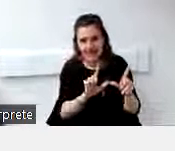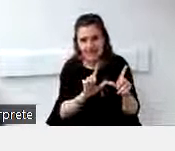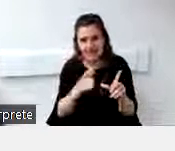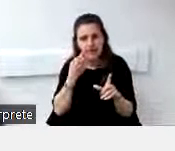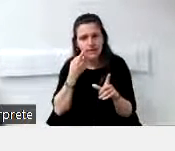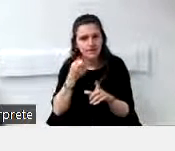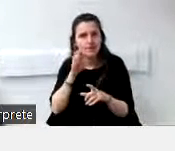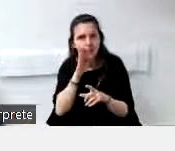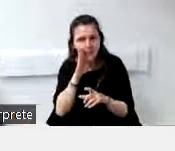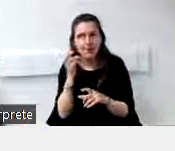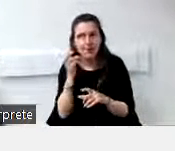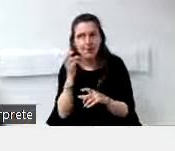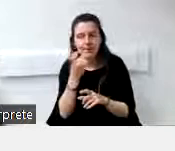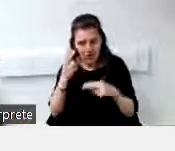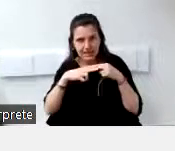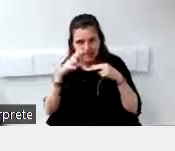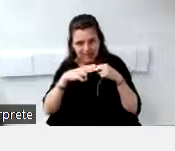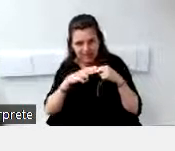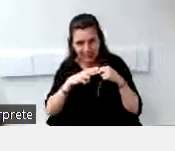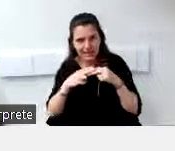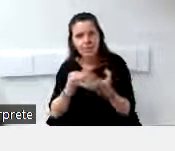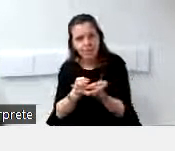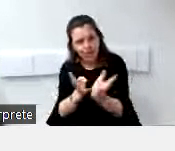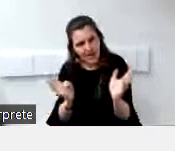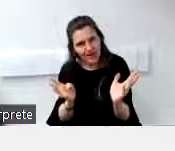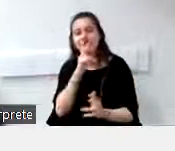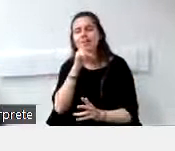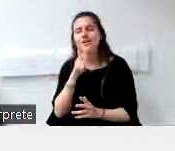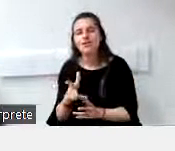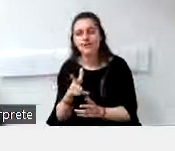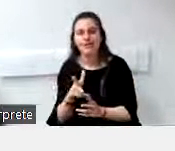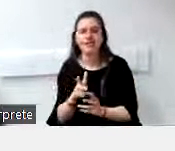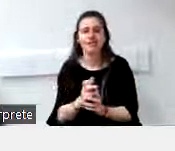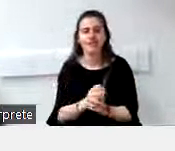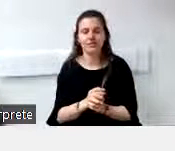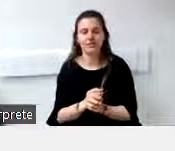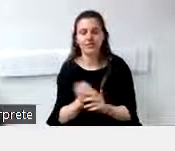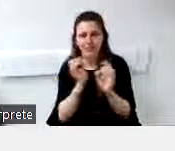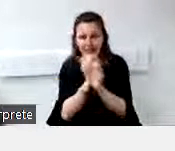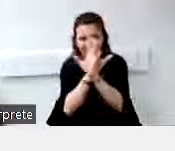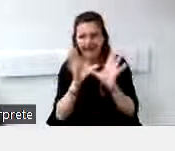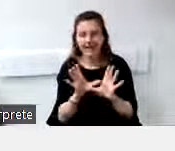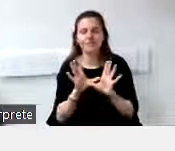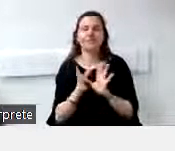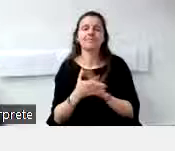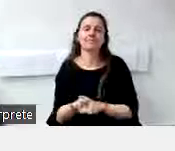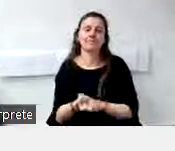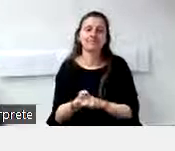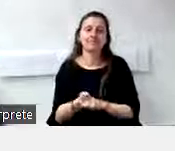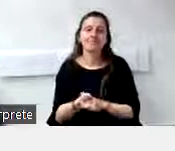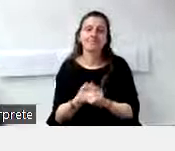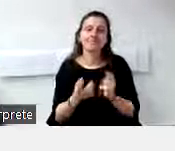Cuando trabajamos para mejorar los estándares de la atención en salud para las personas